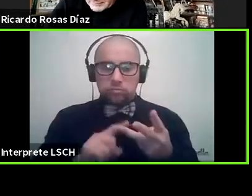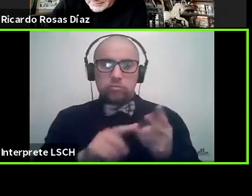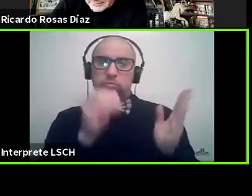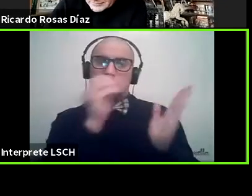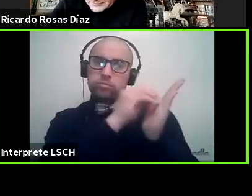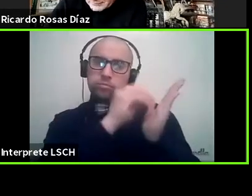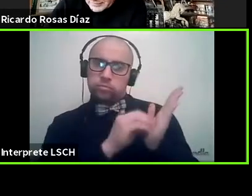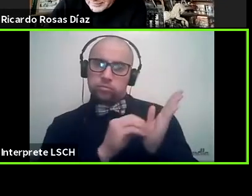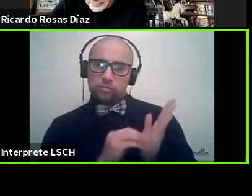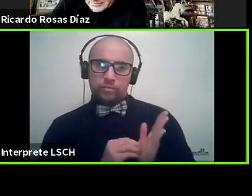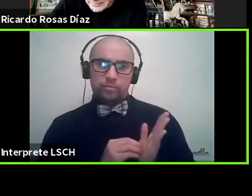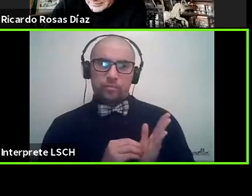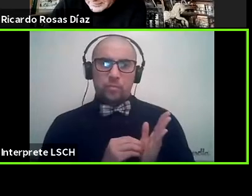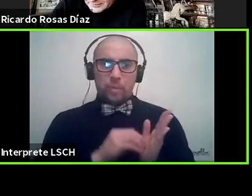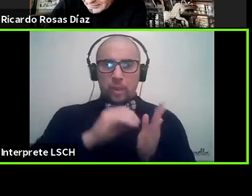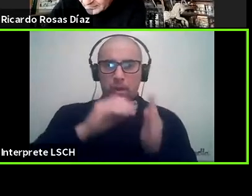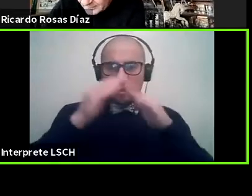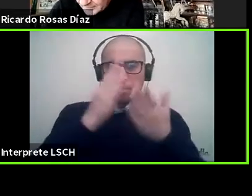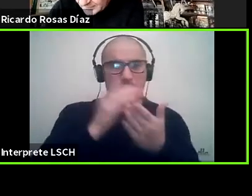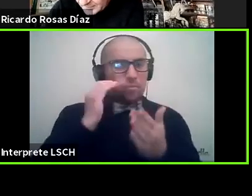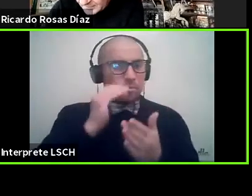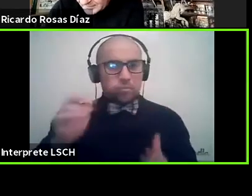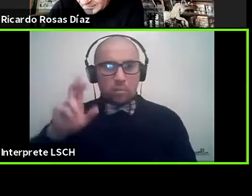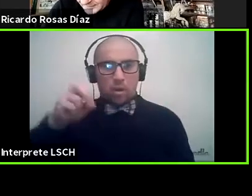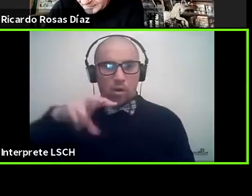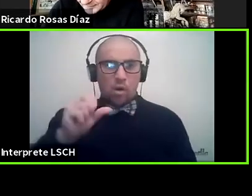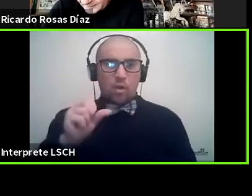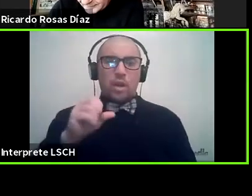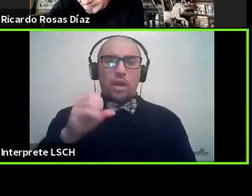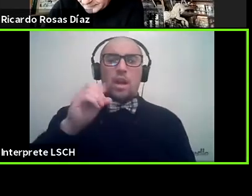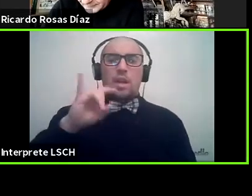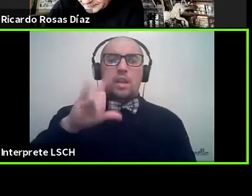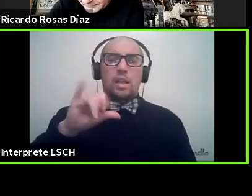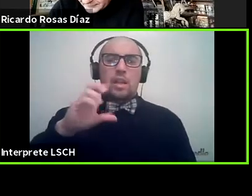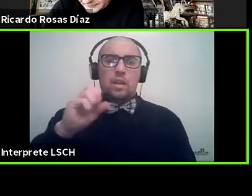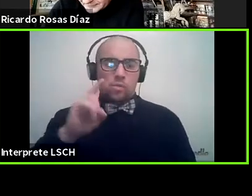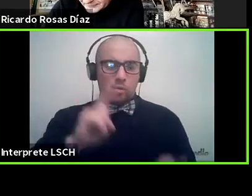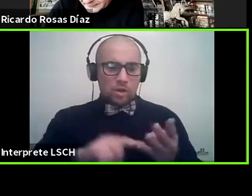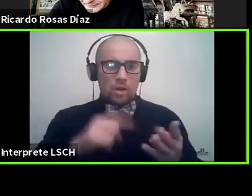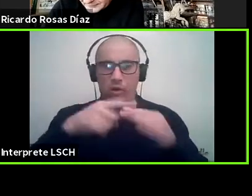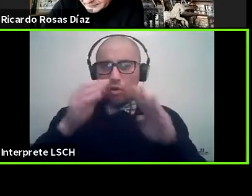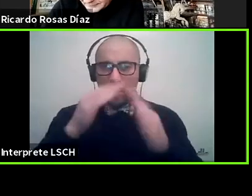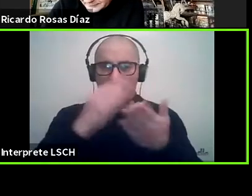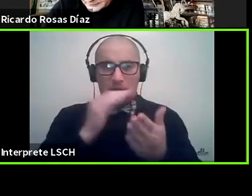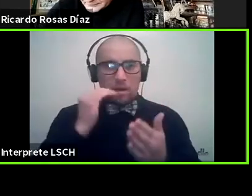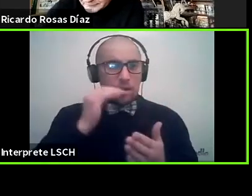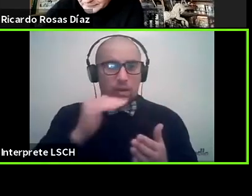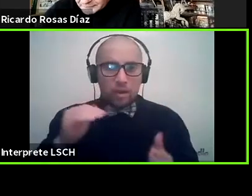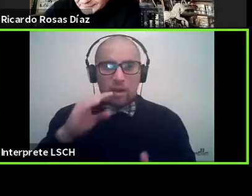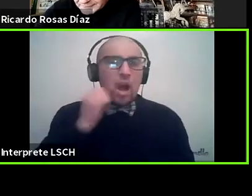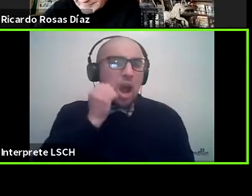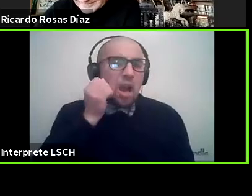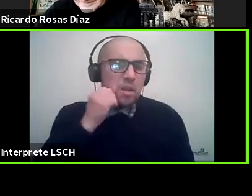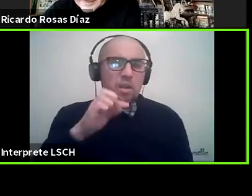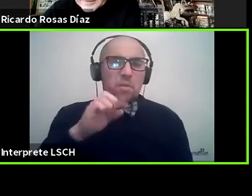ustedes, Jardín Ronda Multicolor de Quilicura, Jardín Infantil Cariñositos de Pudahuel,